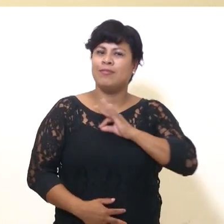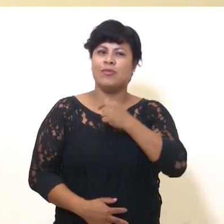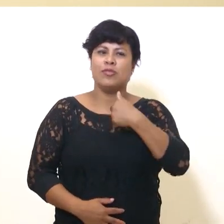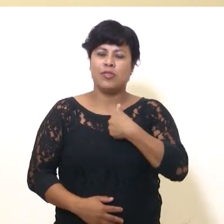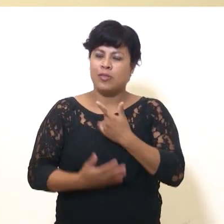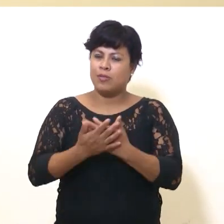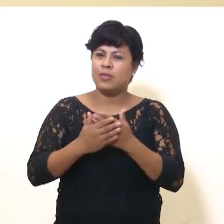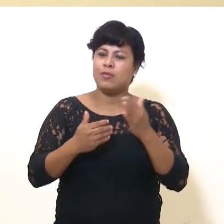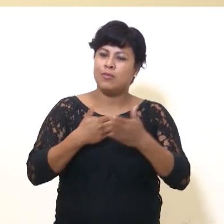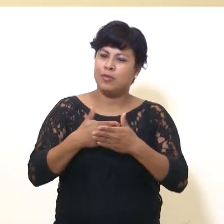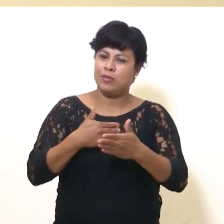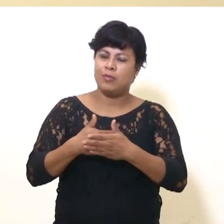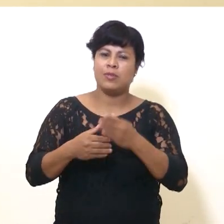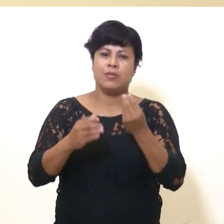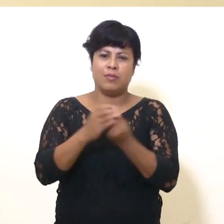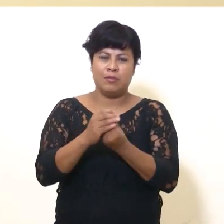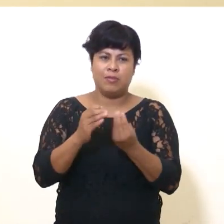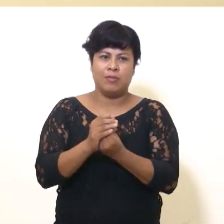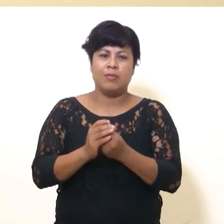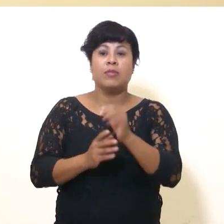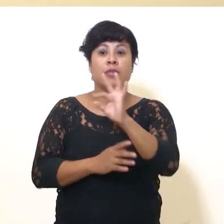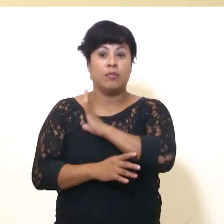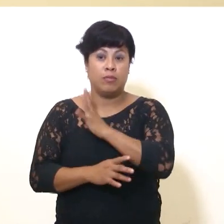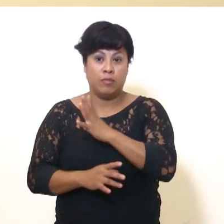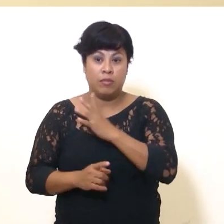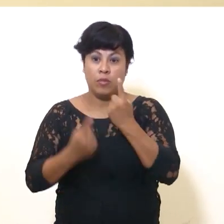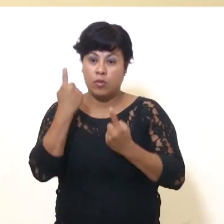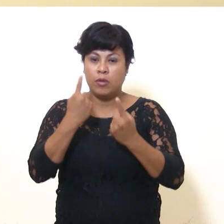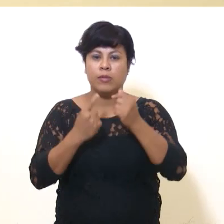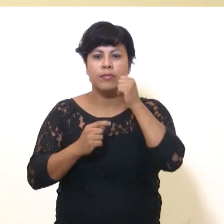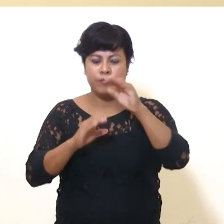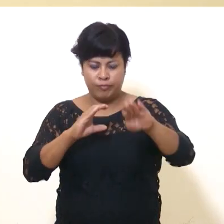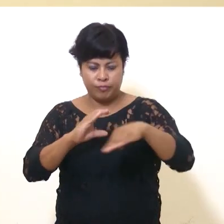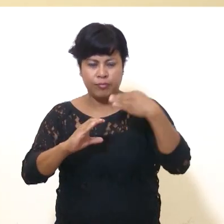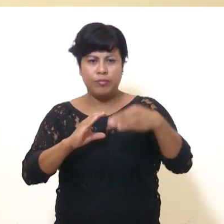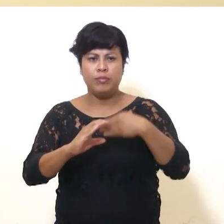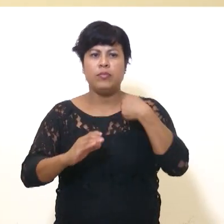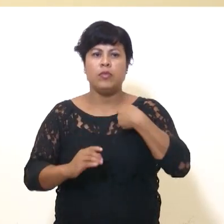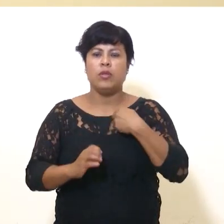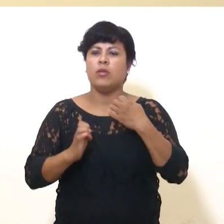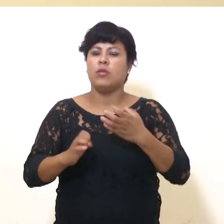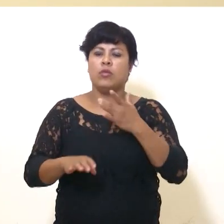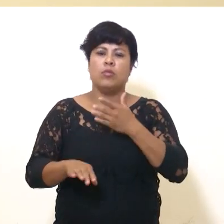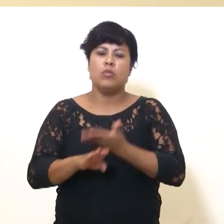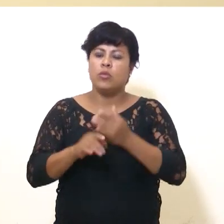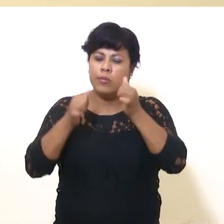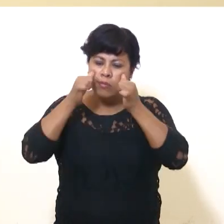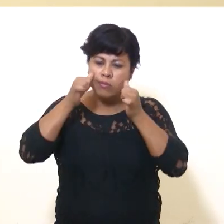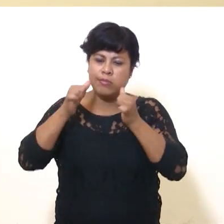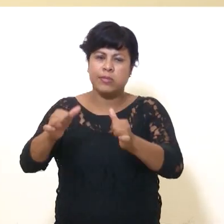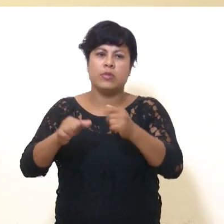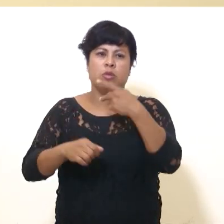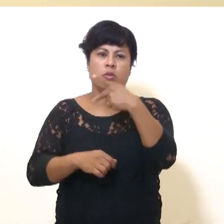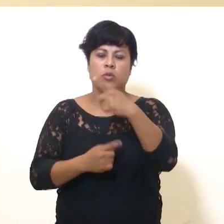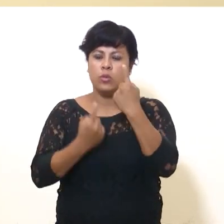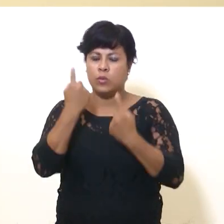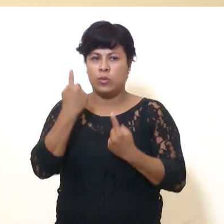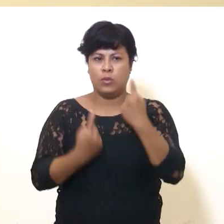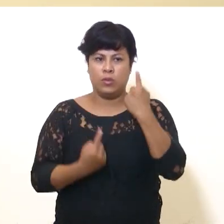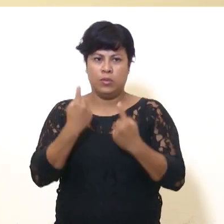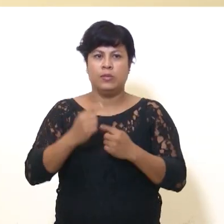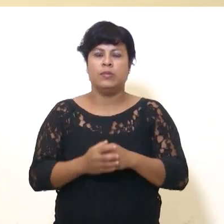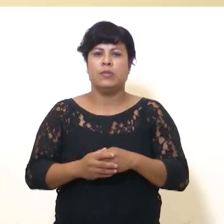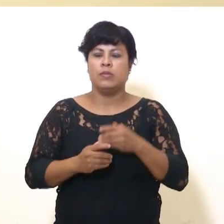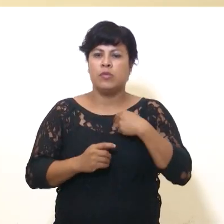sé muy feliz y yo te espero en la siguiente sesión. Si tienes dudas, ya sabes, escríbenos que vamos a estar muy al pendiente